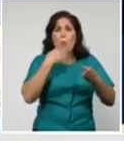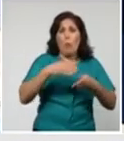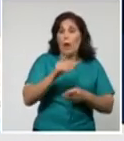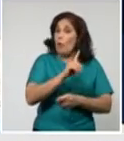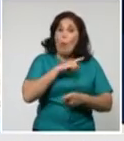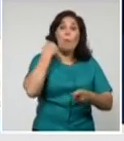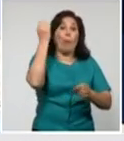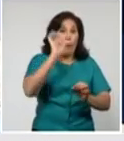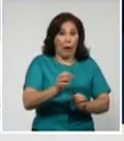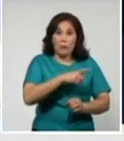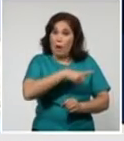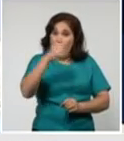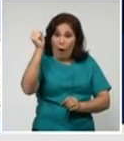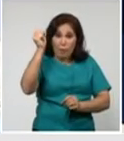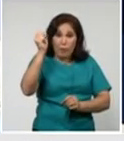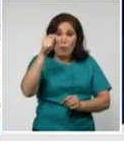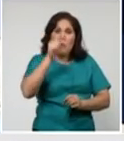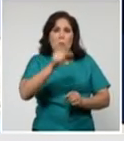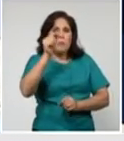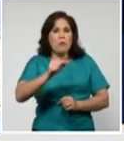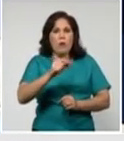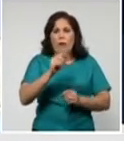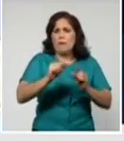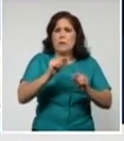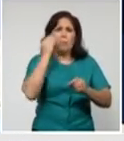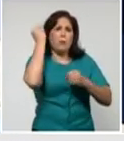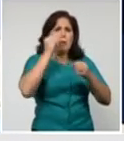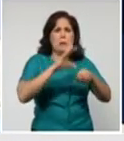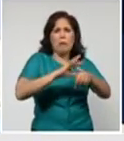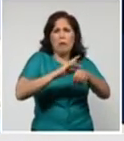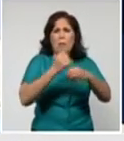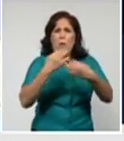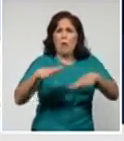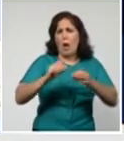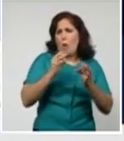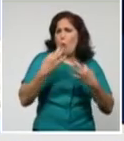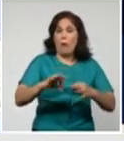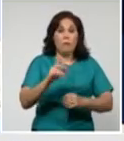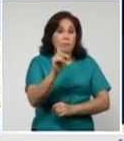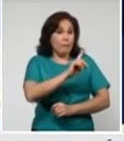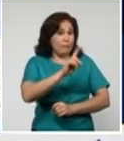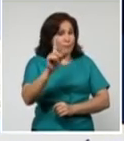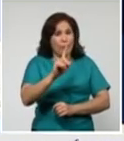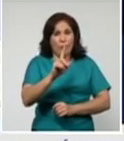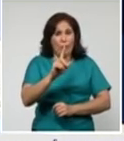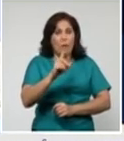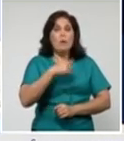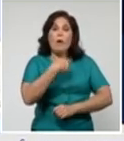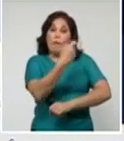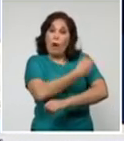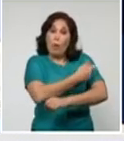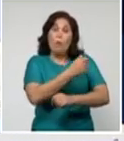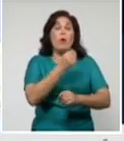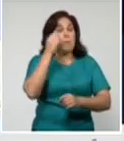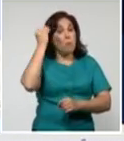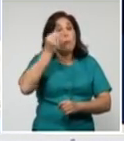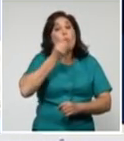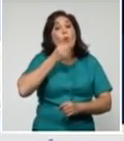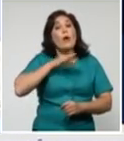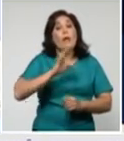mata en muchas ocasiones, y que lamentablemente la vacuna, yo no tengo duda que la vamos a